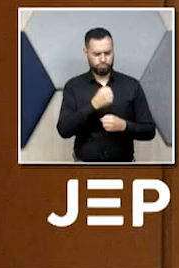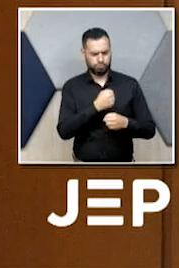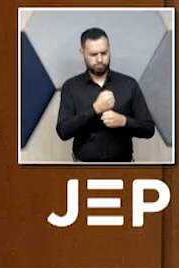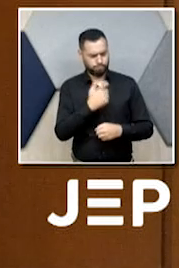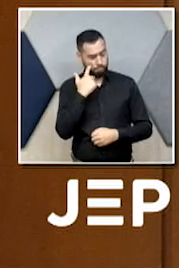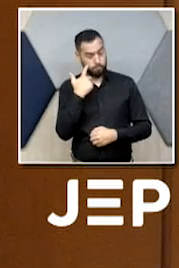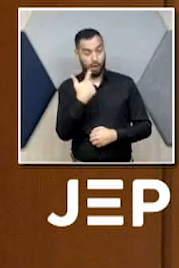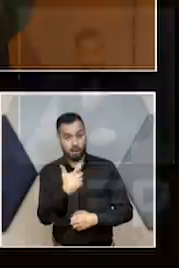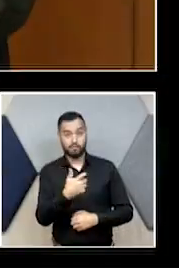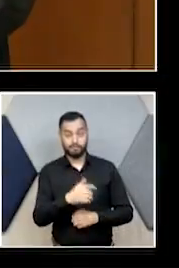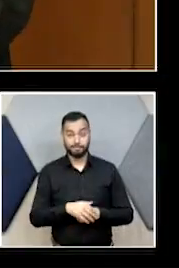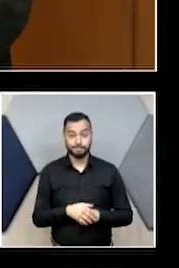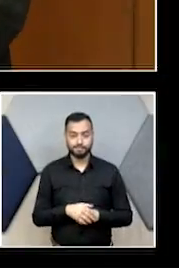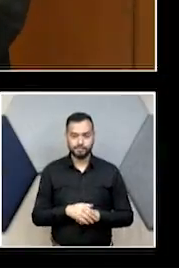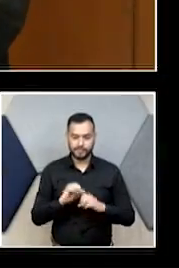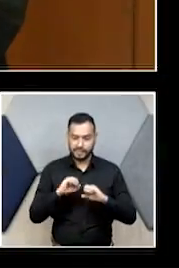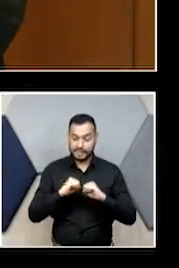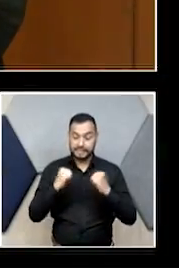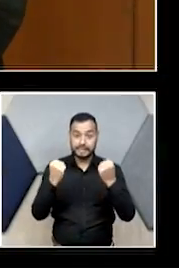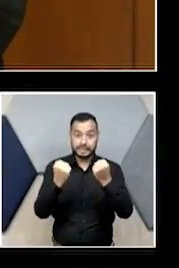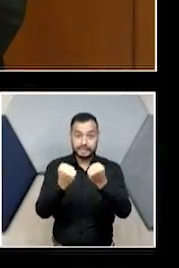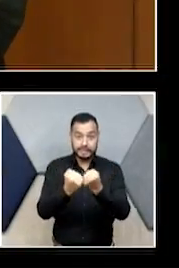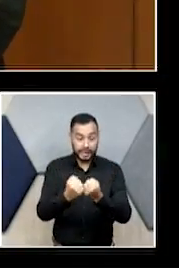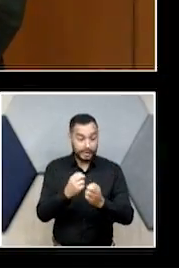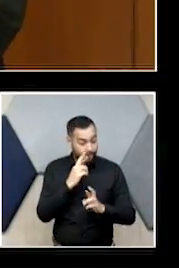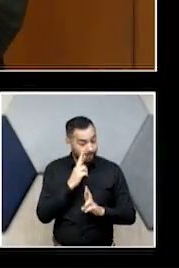La sala de reconocimiento